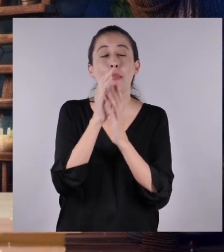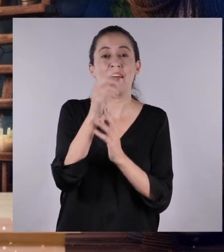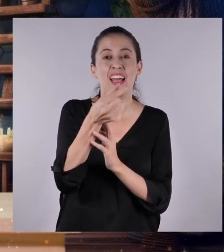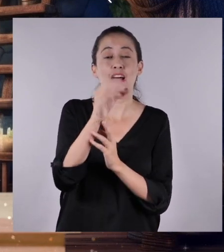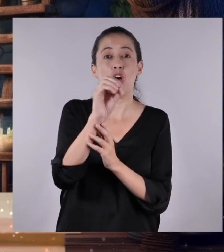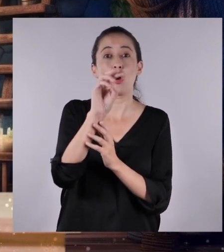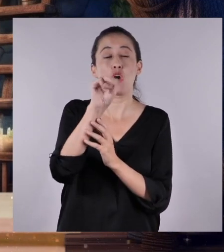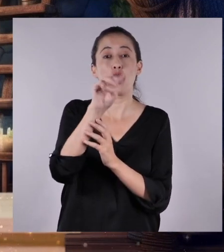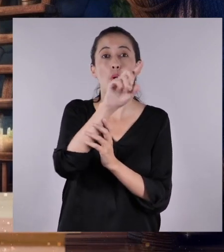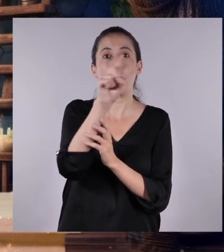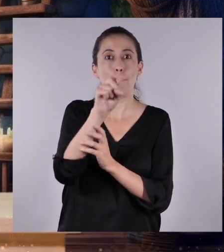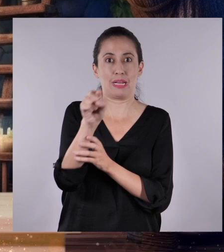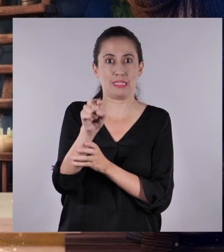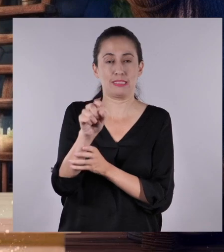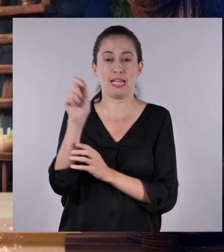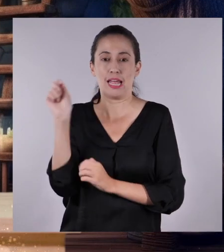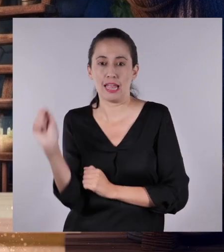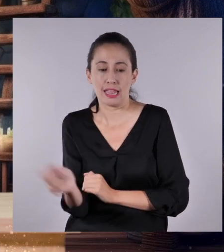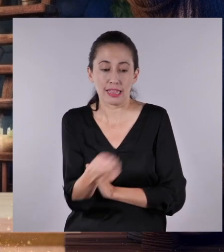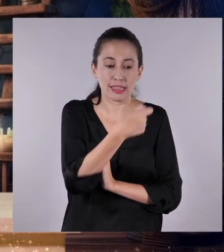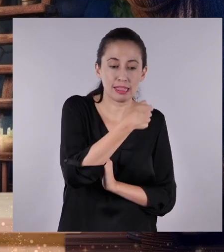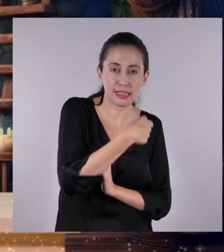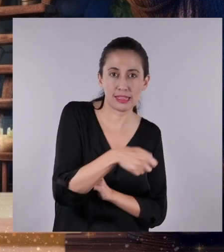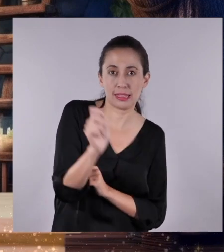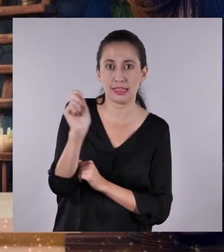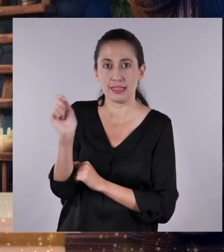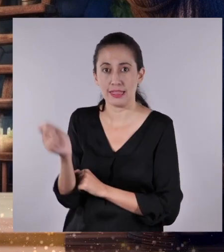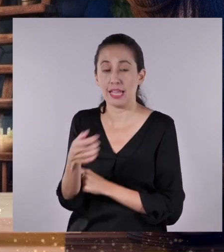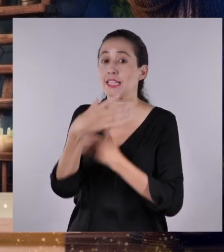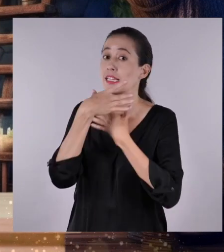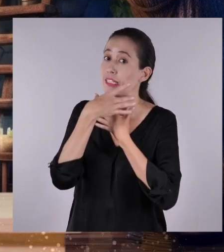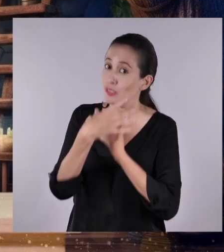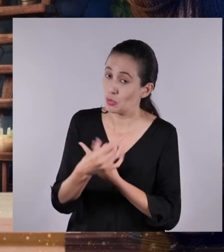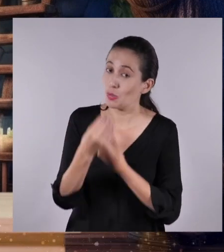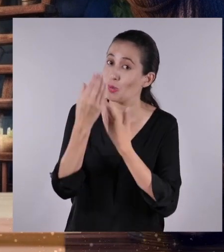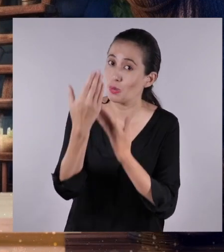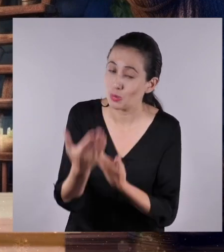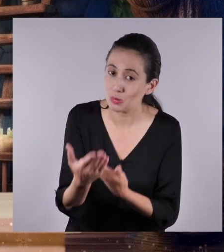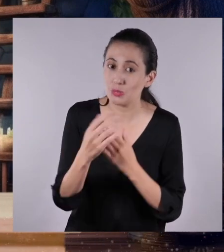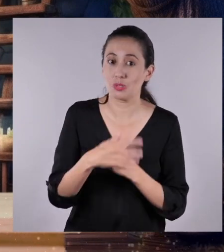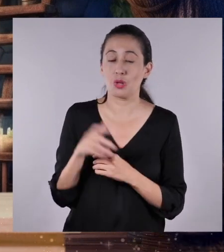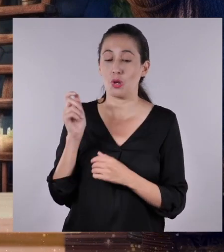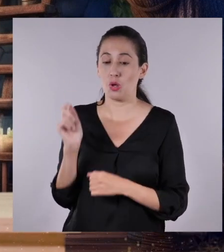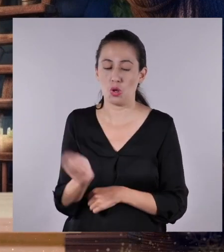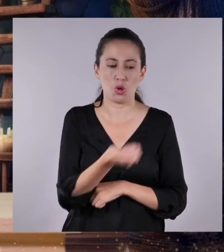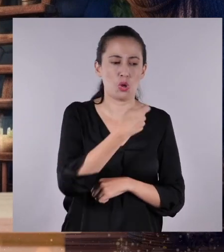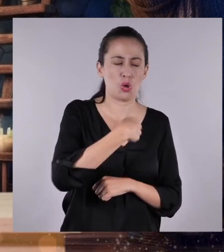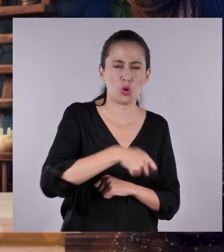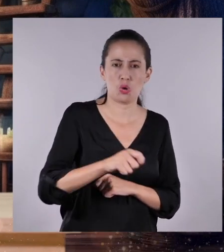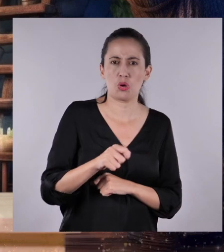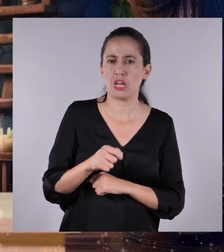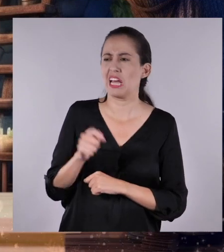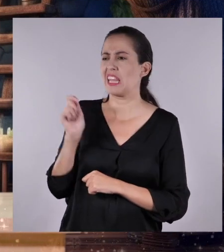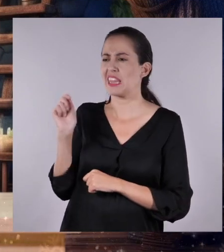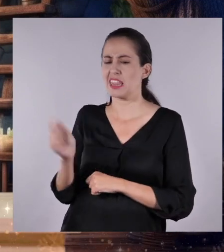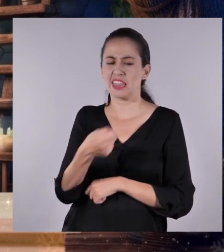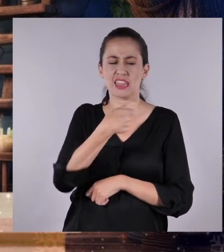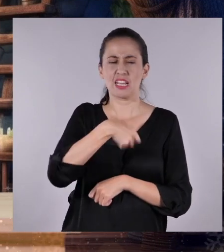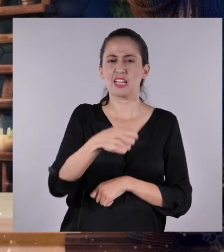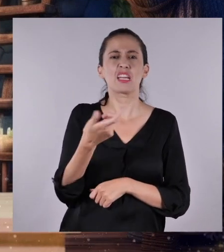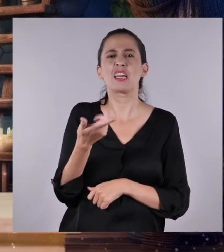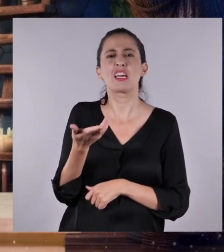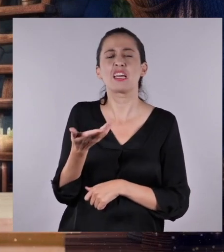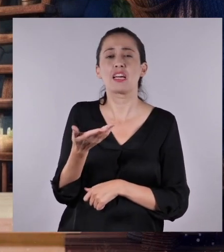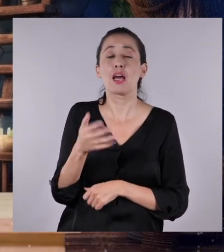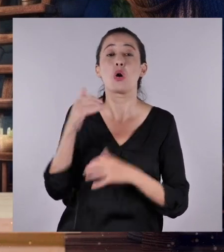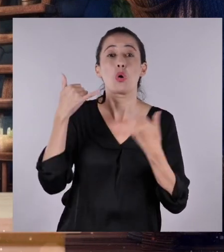sobre Andrés Gómez. Oh. Él es un destacado tenista ecuatoriano. Mucho gusto, señor Andrés Gómez. Oye, ¿y qué es un